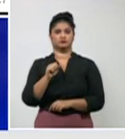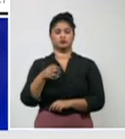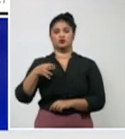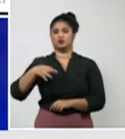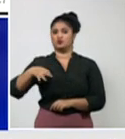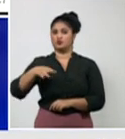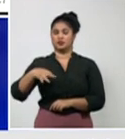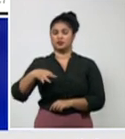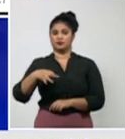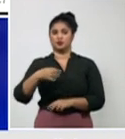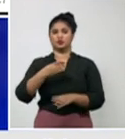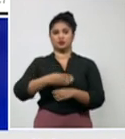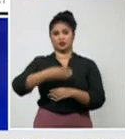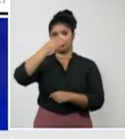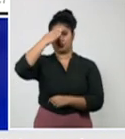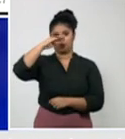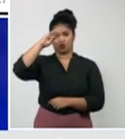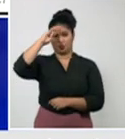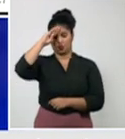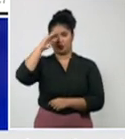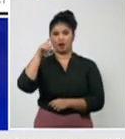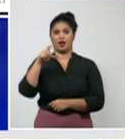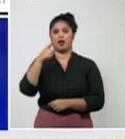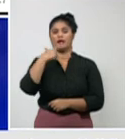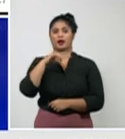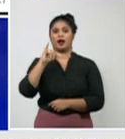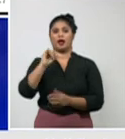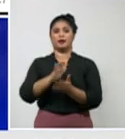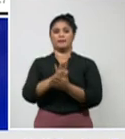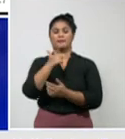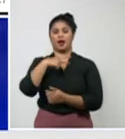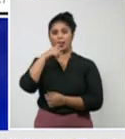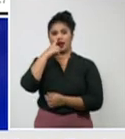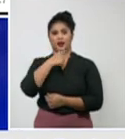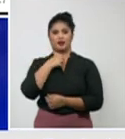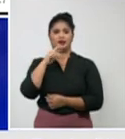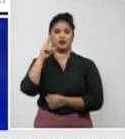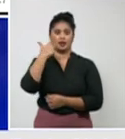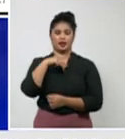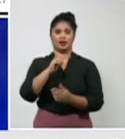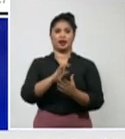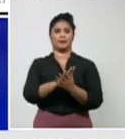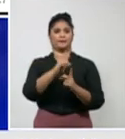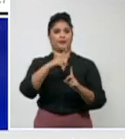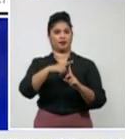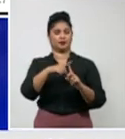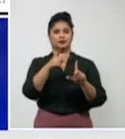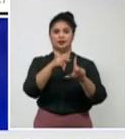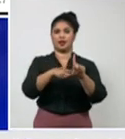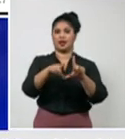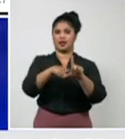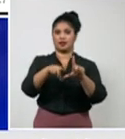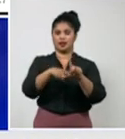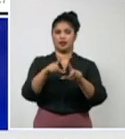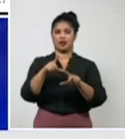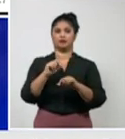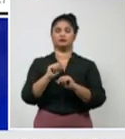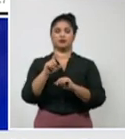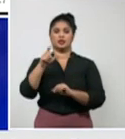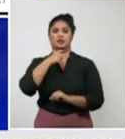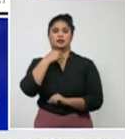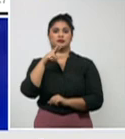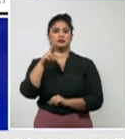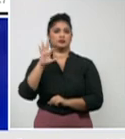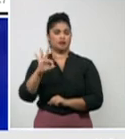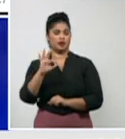Cuba, Caimanera, Matanzas, Regla, Cerro, Boyero, 10 de octubre,